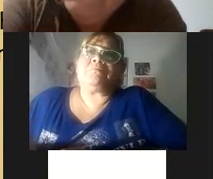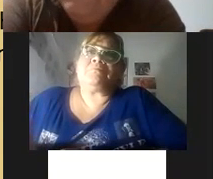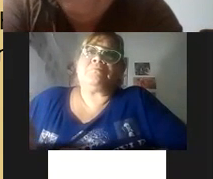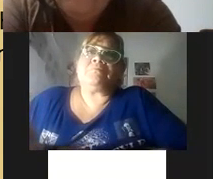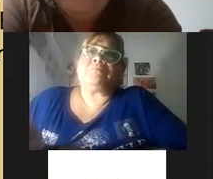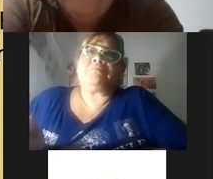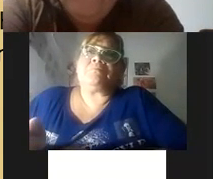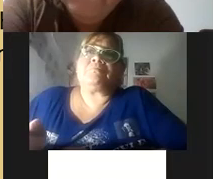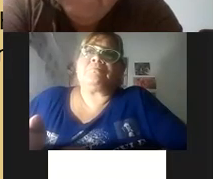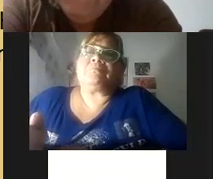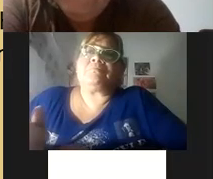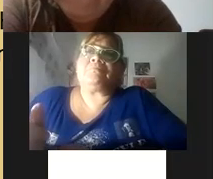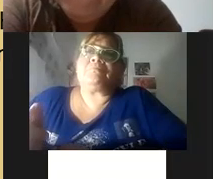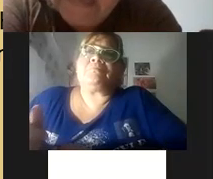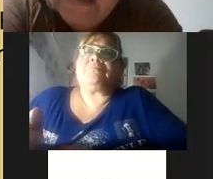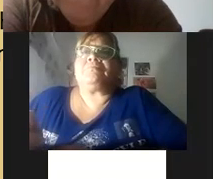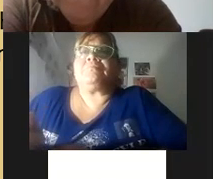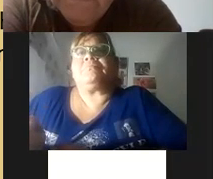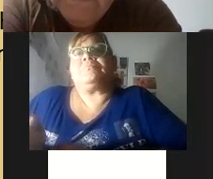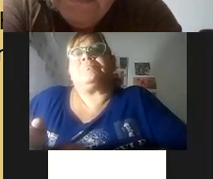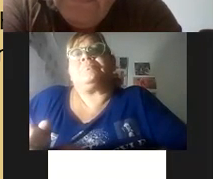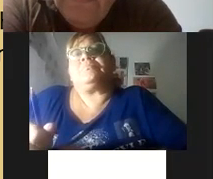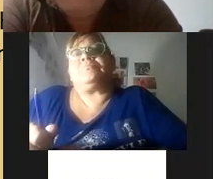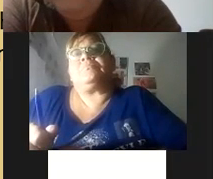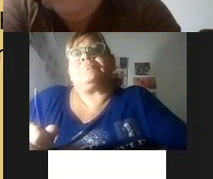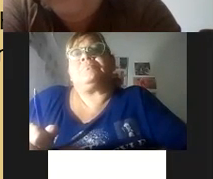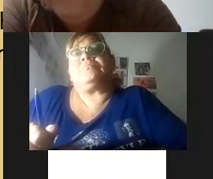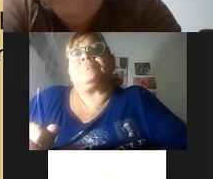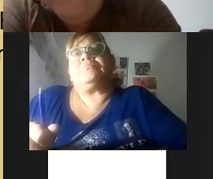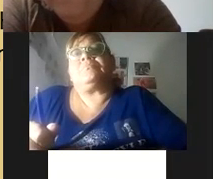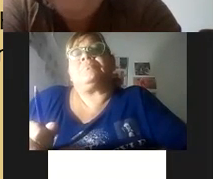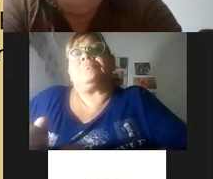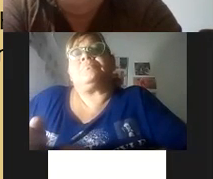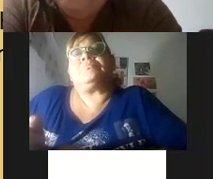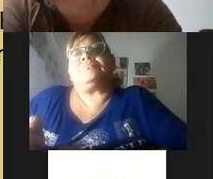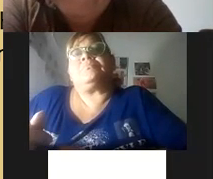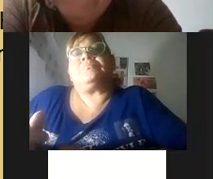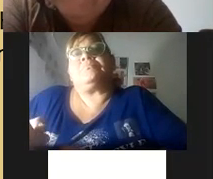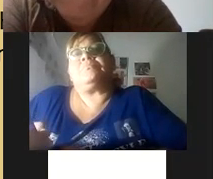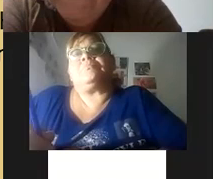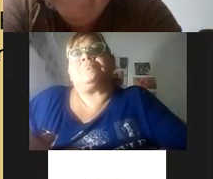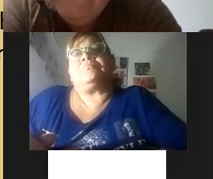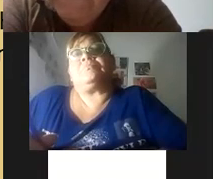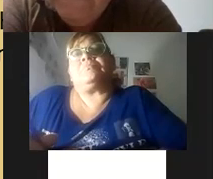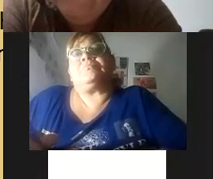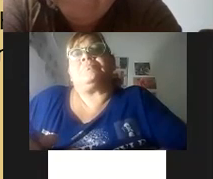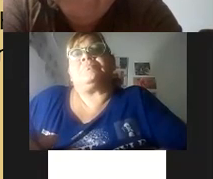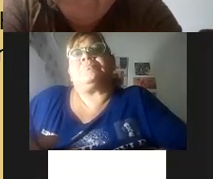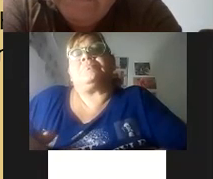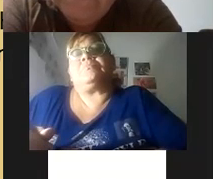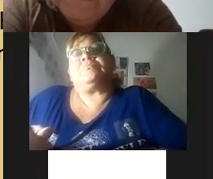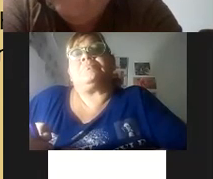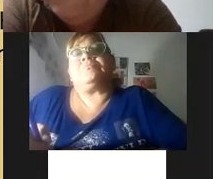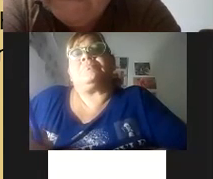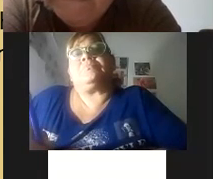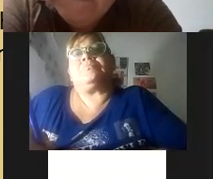abundan demasiado en el cuerpo, en la sangre, o sirve como productora de energía cuando